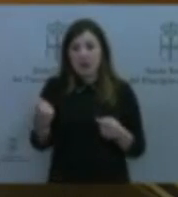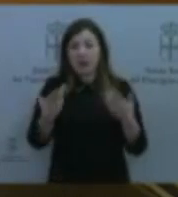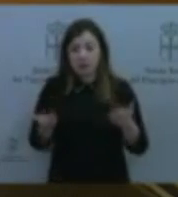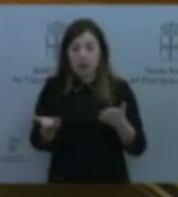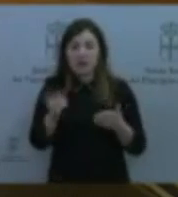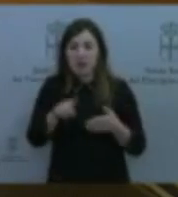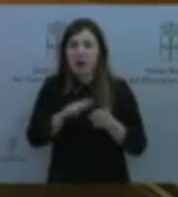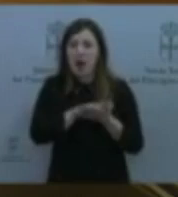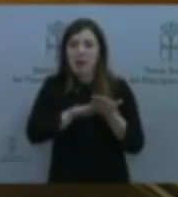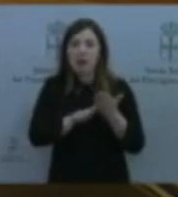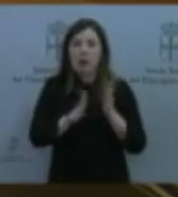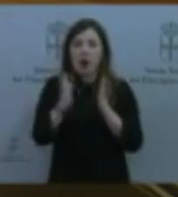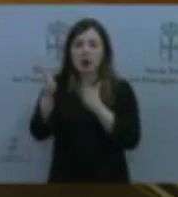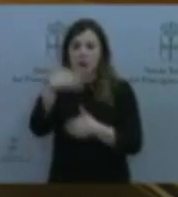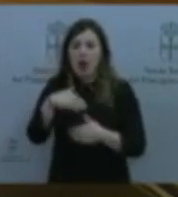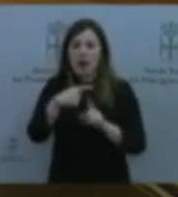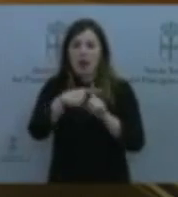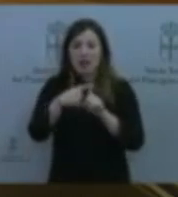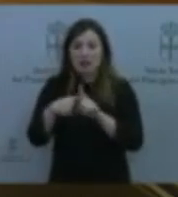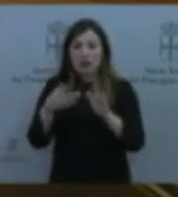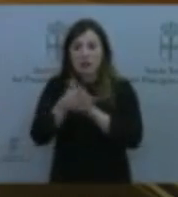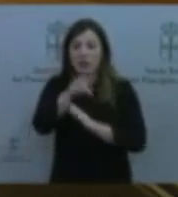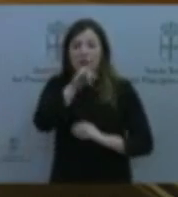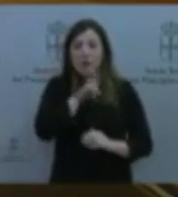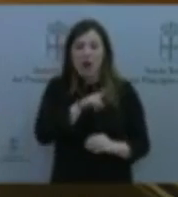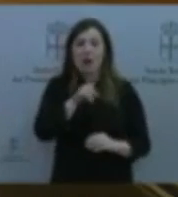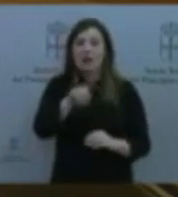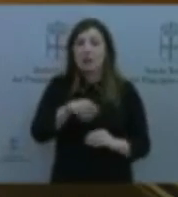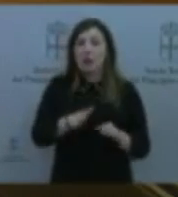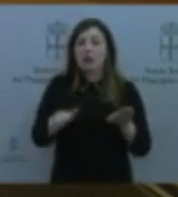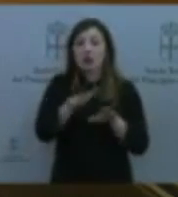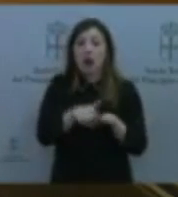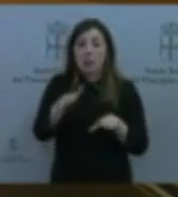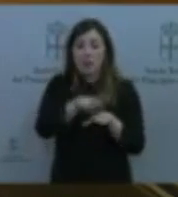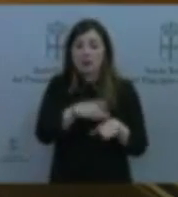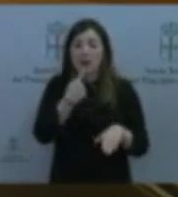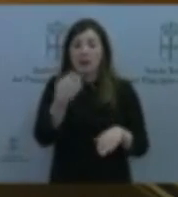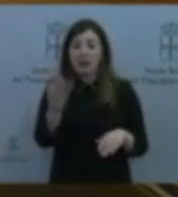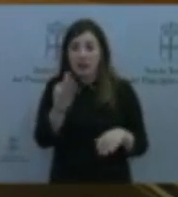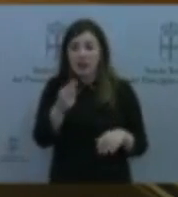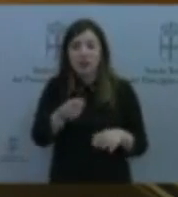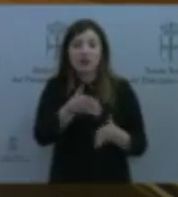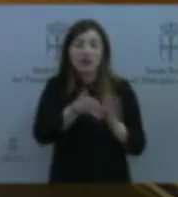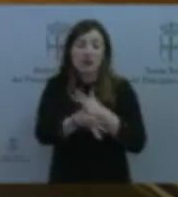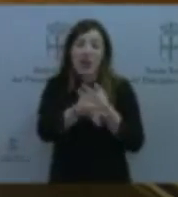mal definidas, de solapamientos, pues decir que estos lleven a la ineficiencia y que, por lo tanto,